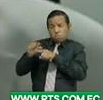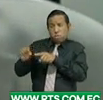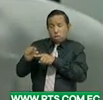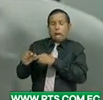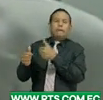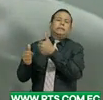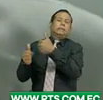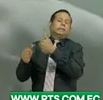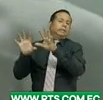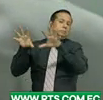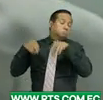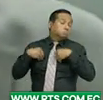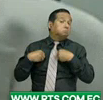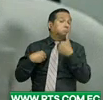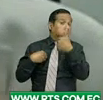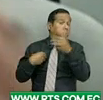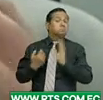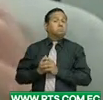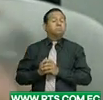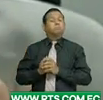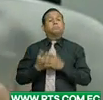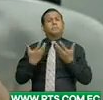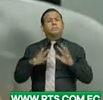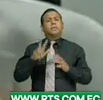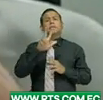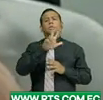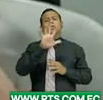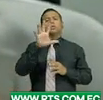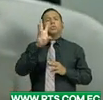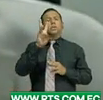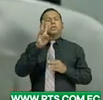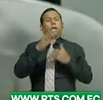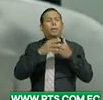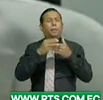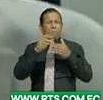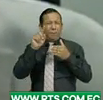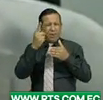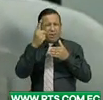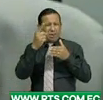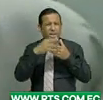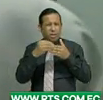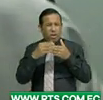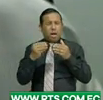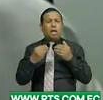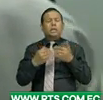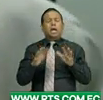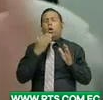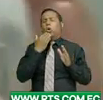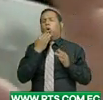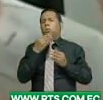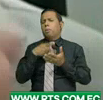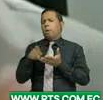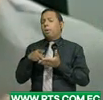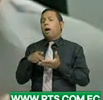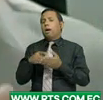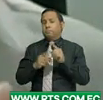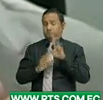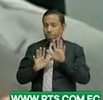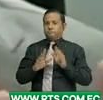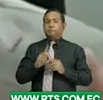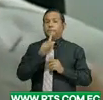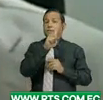anualmente, los 356 millones se computan de la siguiente manera: